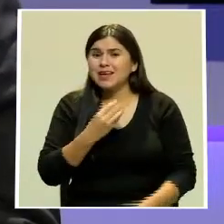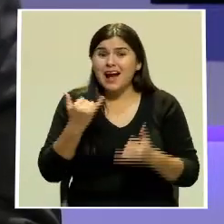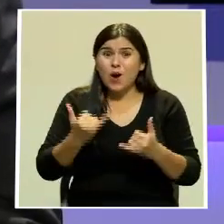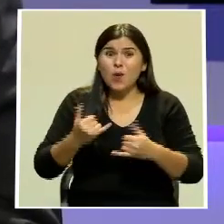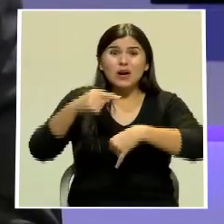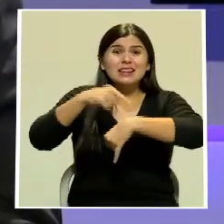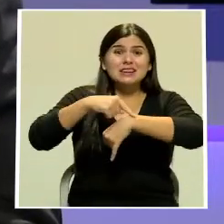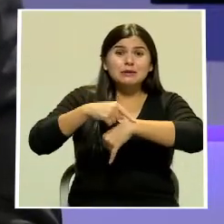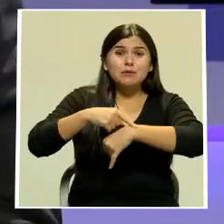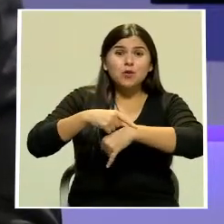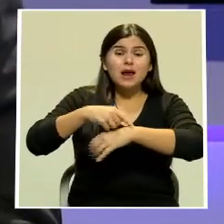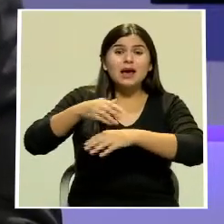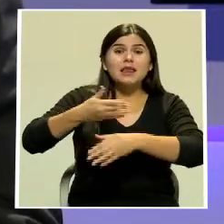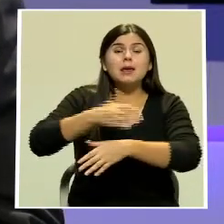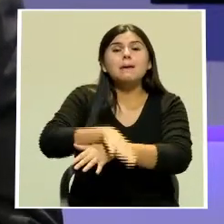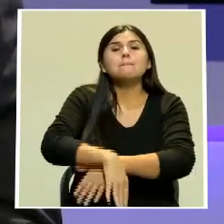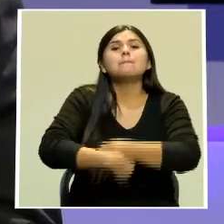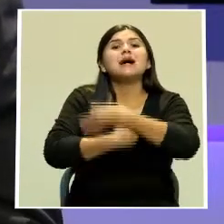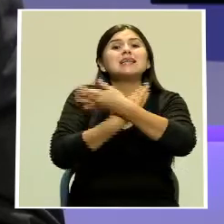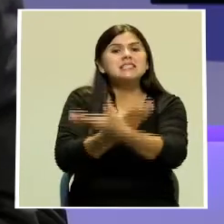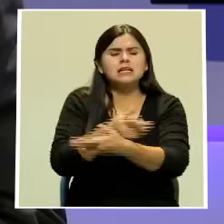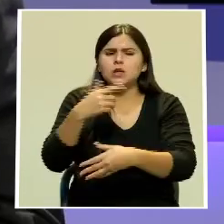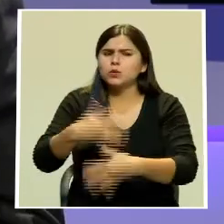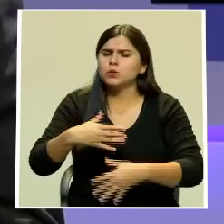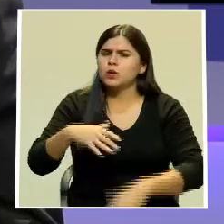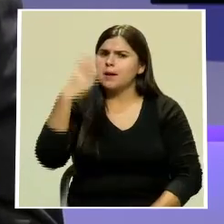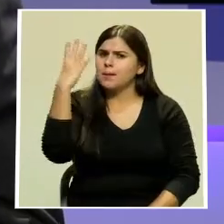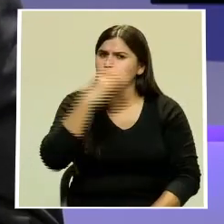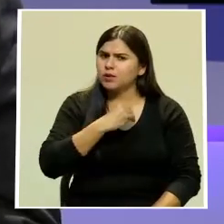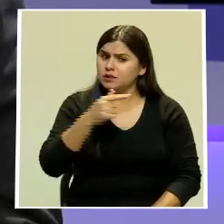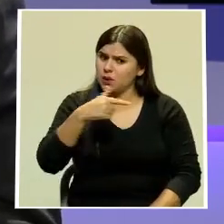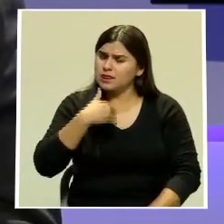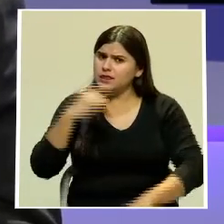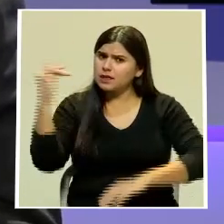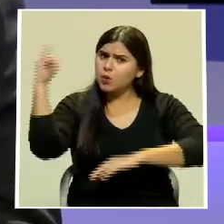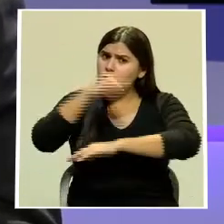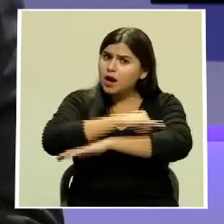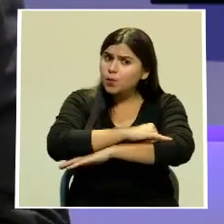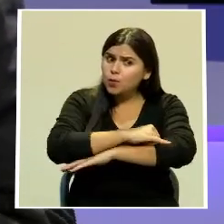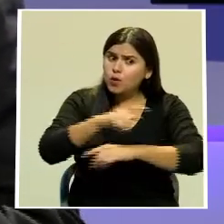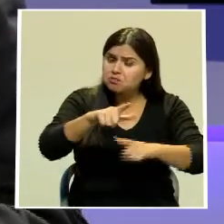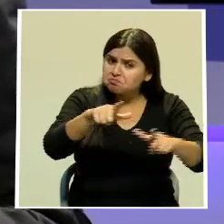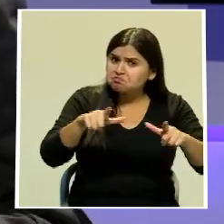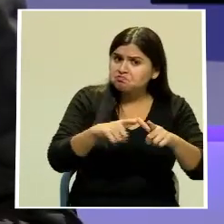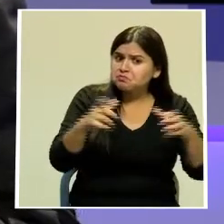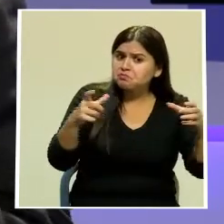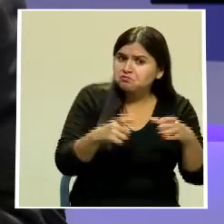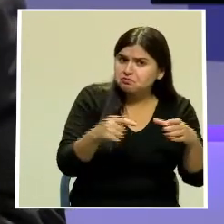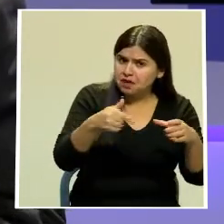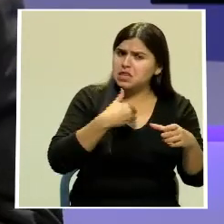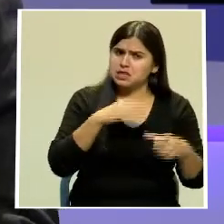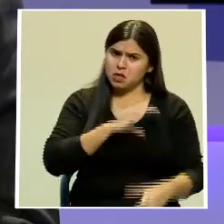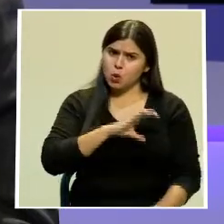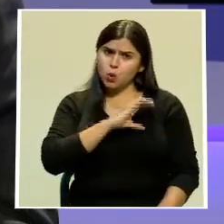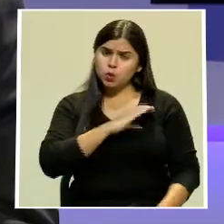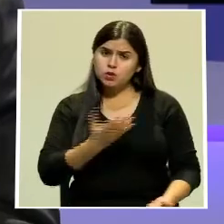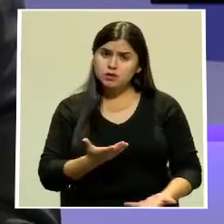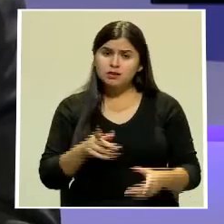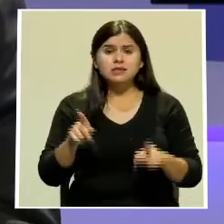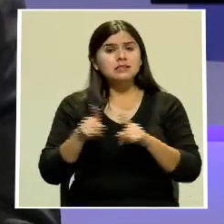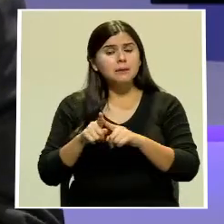ballena, me parece que hay que dinamizarlo. Tiene un aeropuerto local que me parece que tiene las condiciones, tiene un puerto